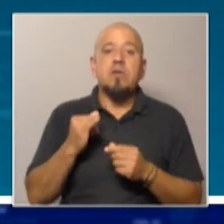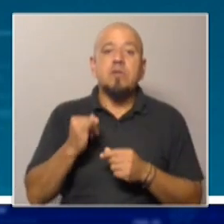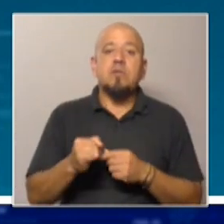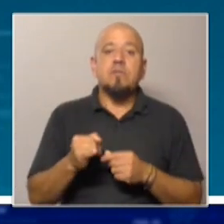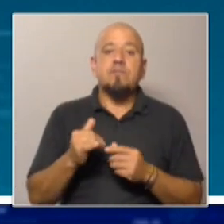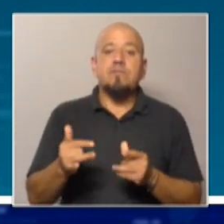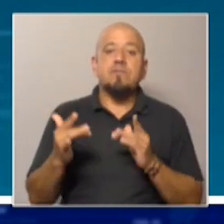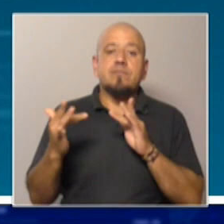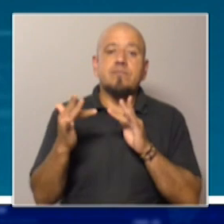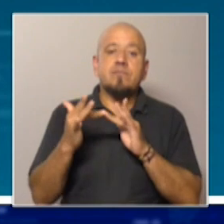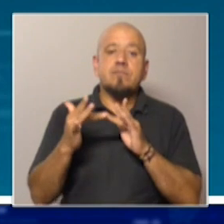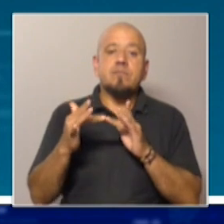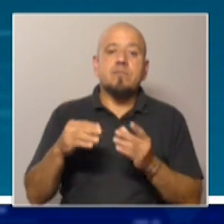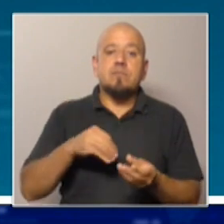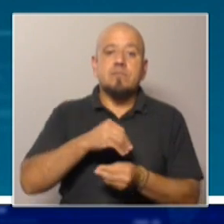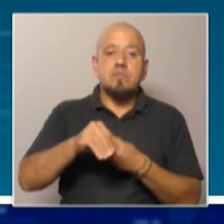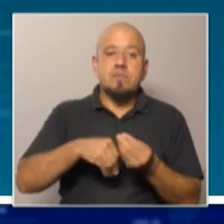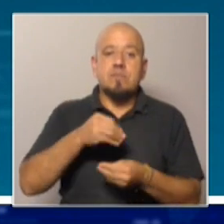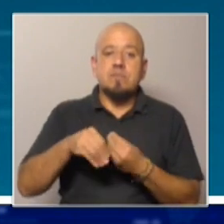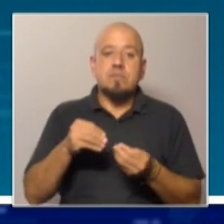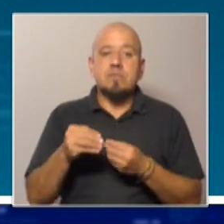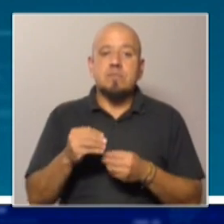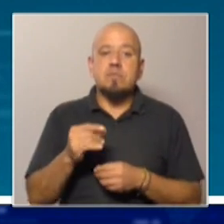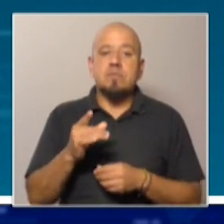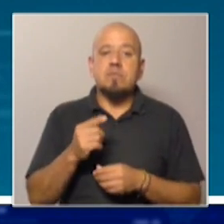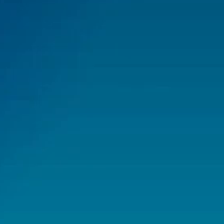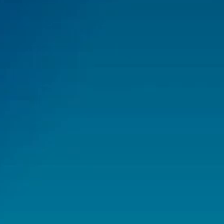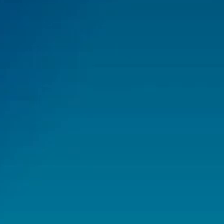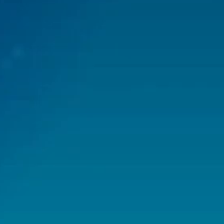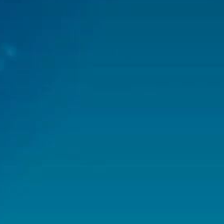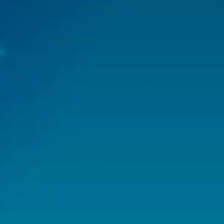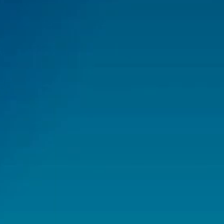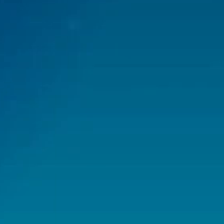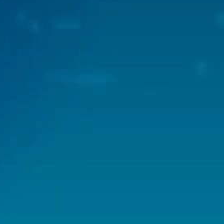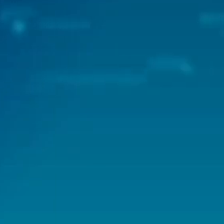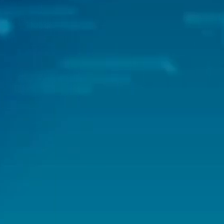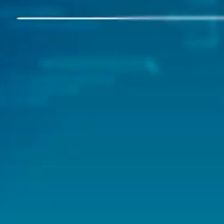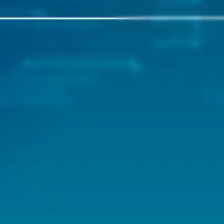mucho es el contacto con la familia. Y hay algo que nosotros siempre